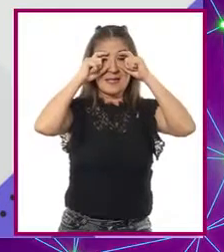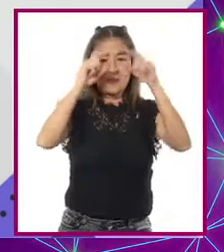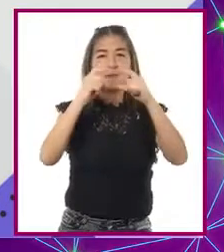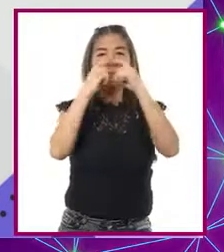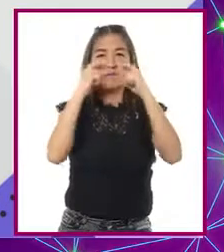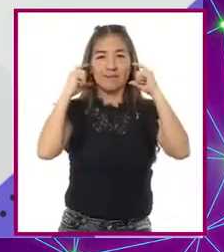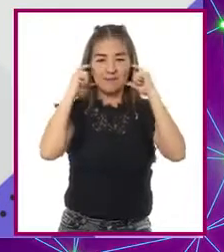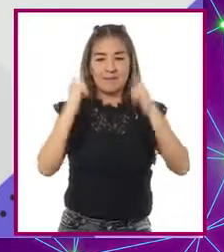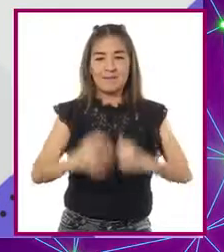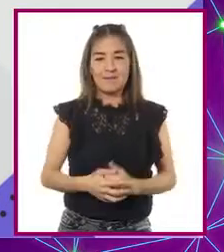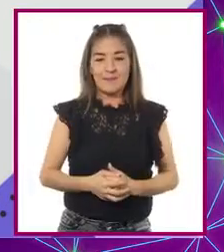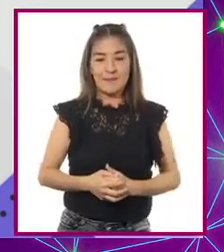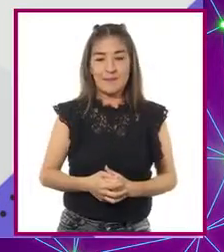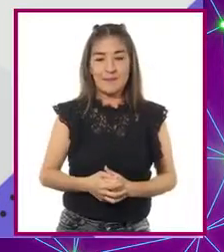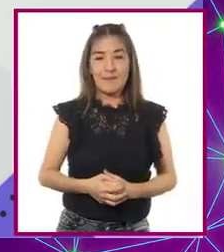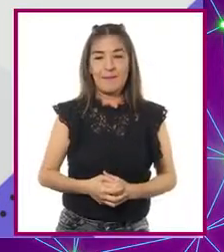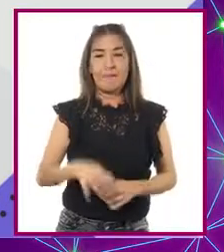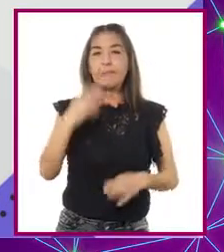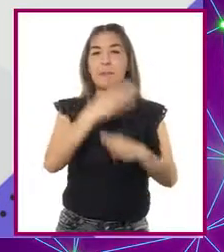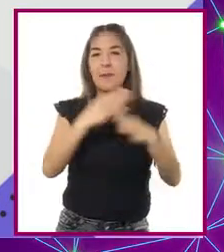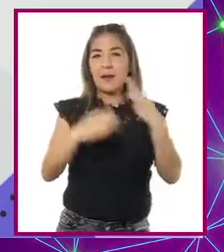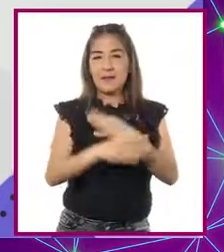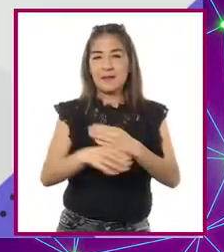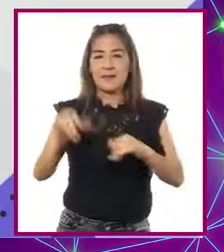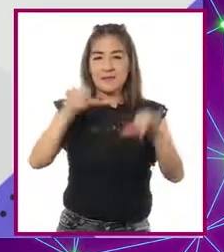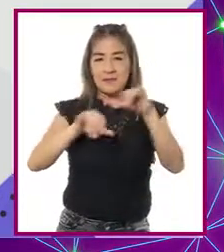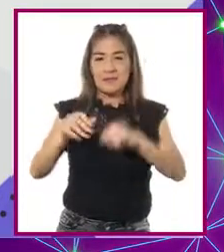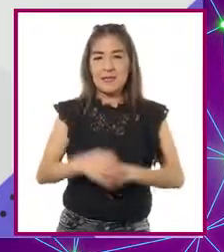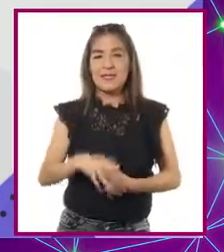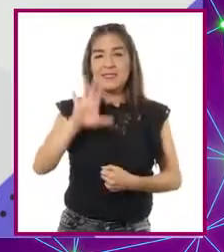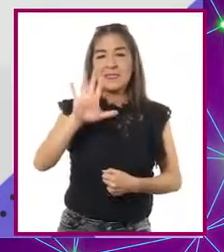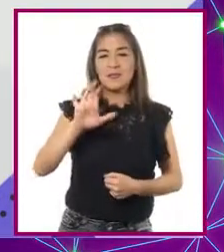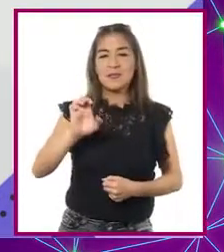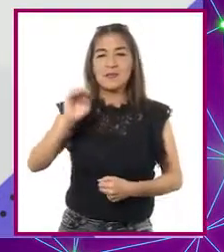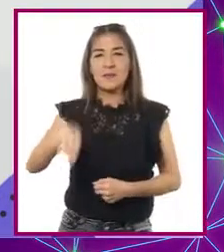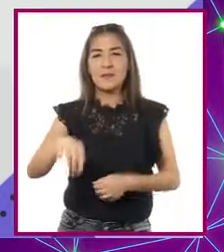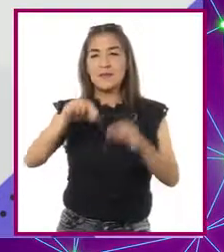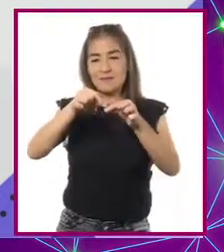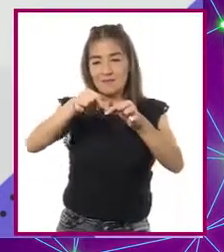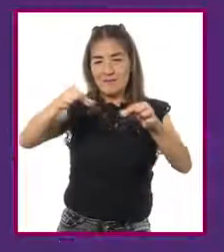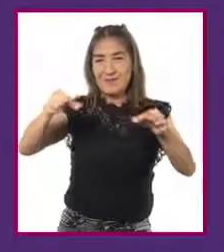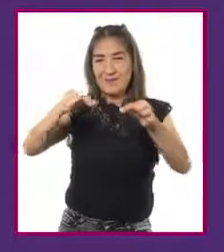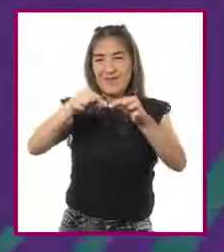cubrebocas. Reactivos: 5 centímetros de cinta de magnesio.